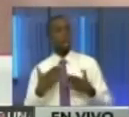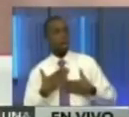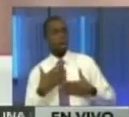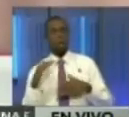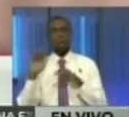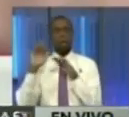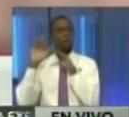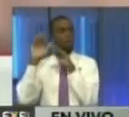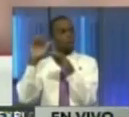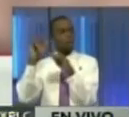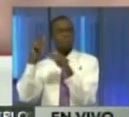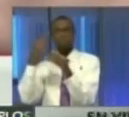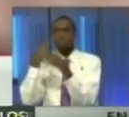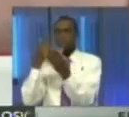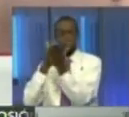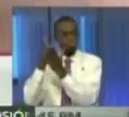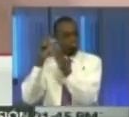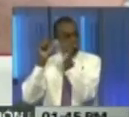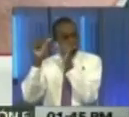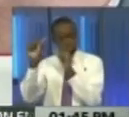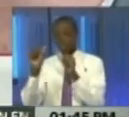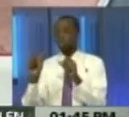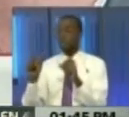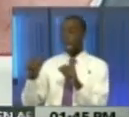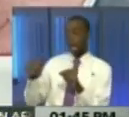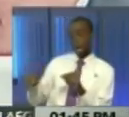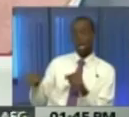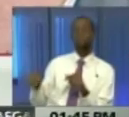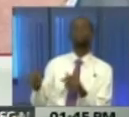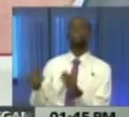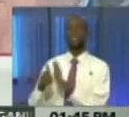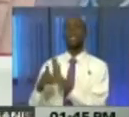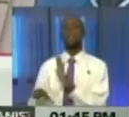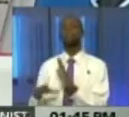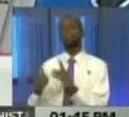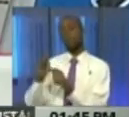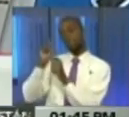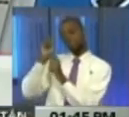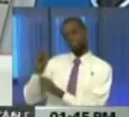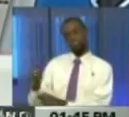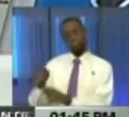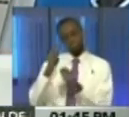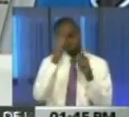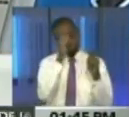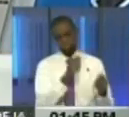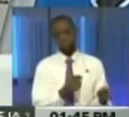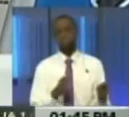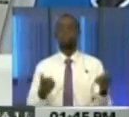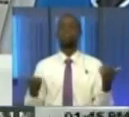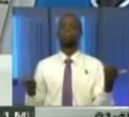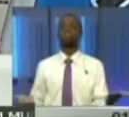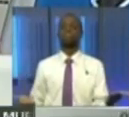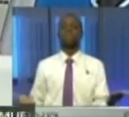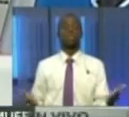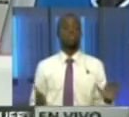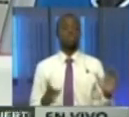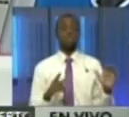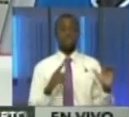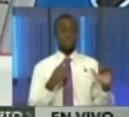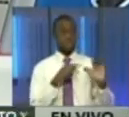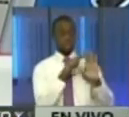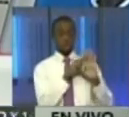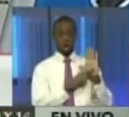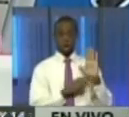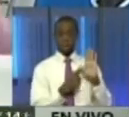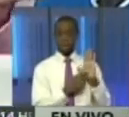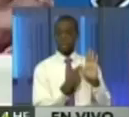ciudadanas que votaron por él. El rigor de la aplicación de la norma supone velar porque